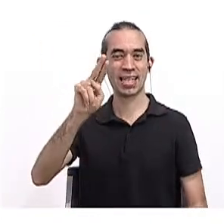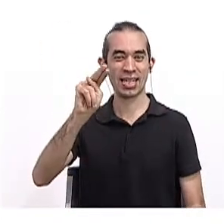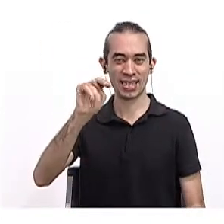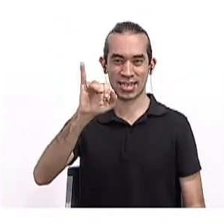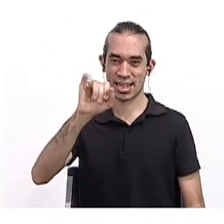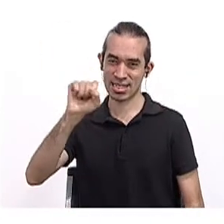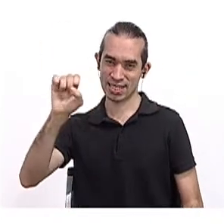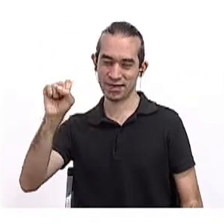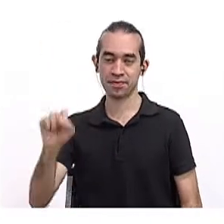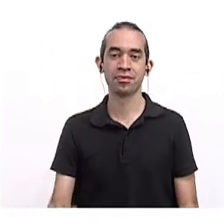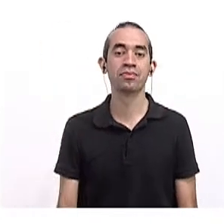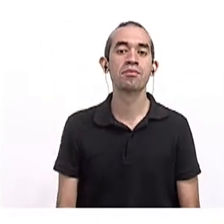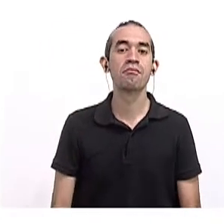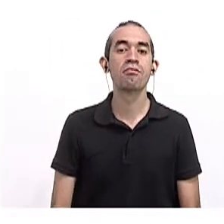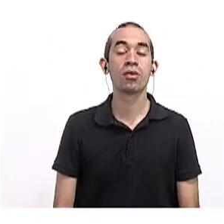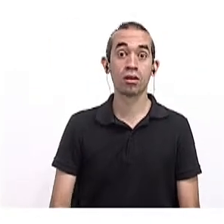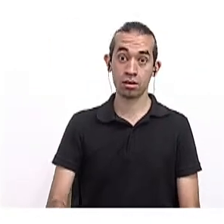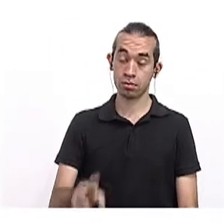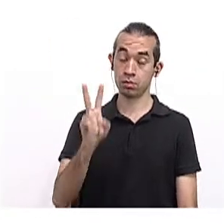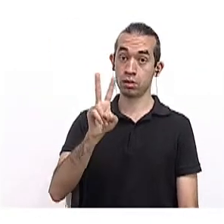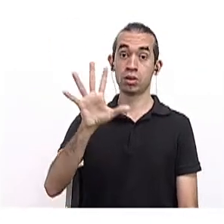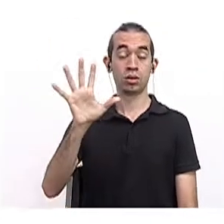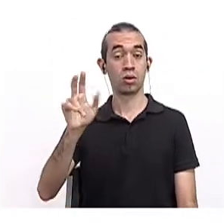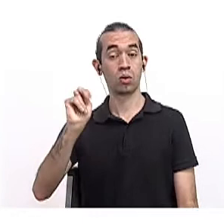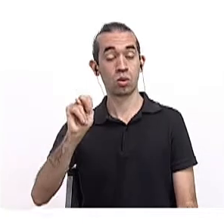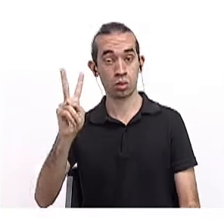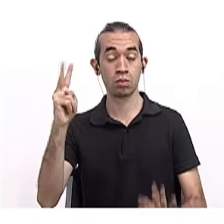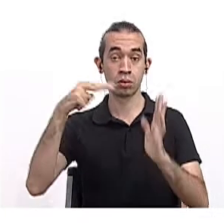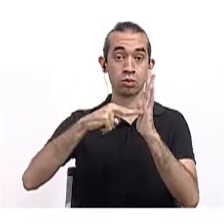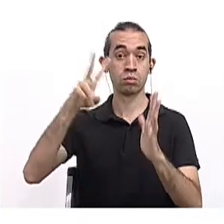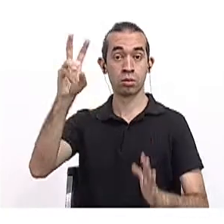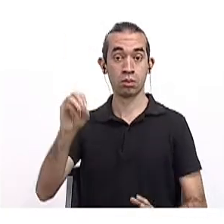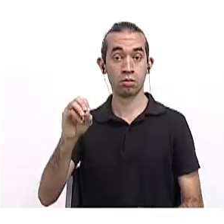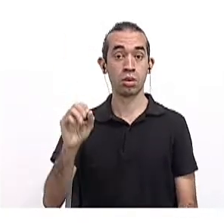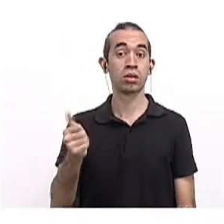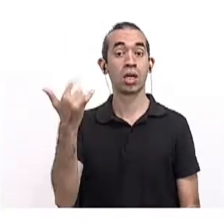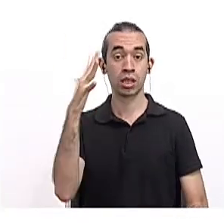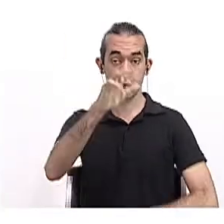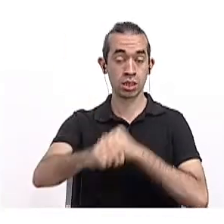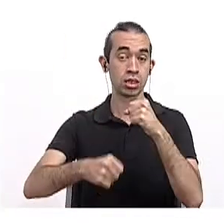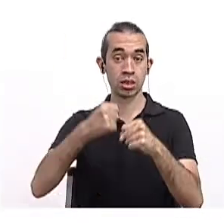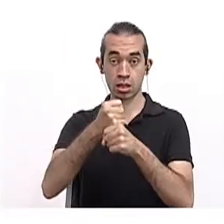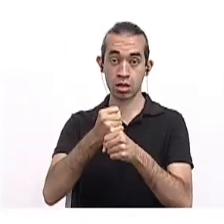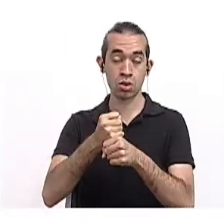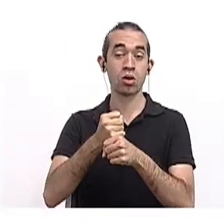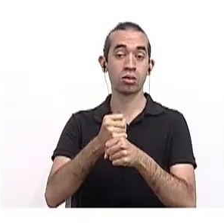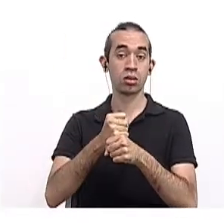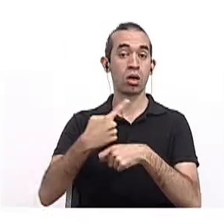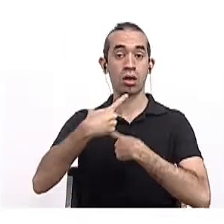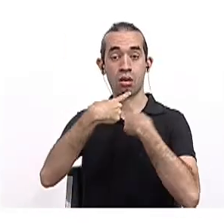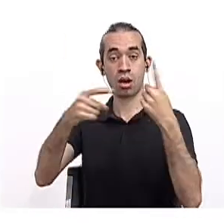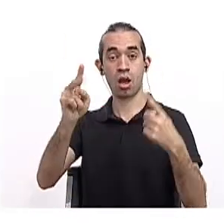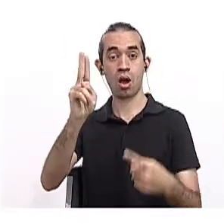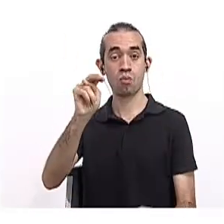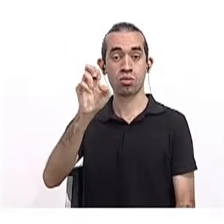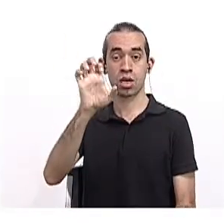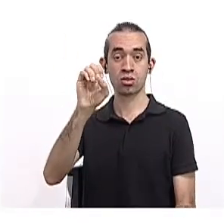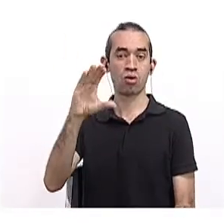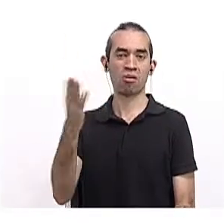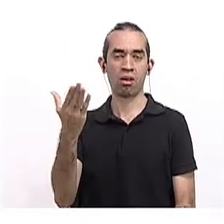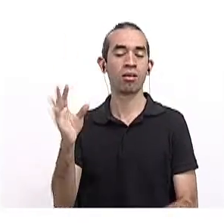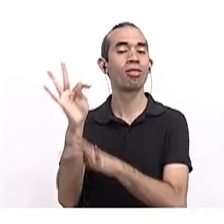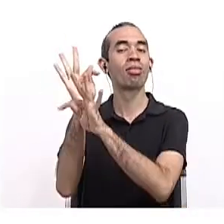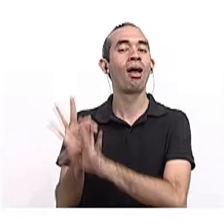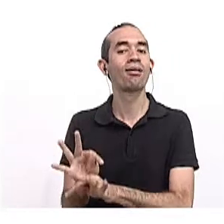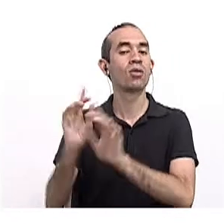Guinness. 25 de noviembre de 2020. 15º aniversario de la declaratoria de la UNESCO de la tradición del